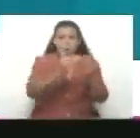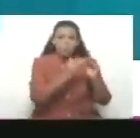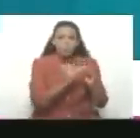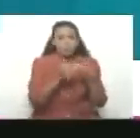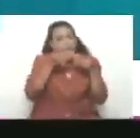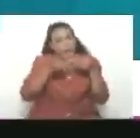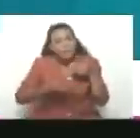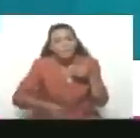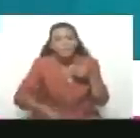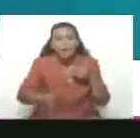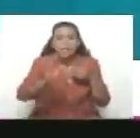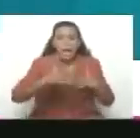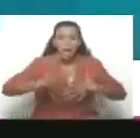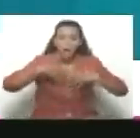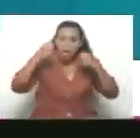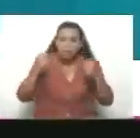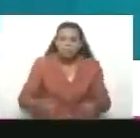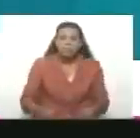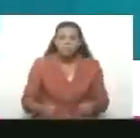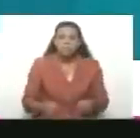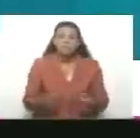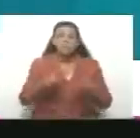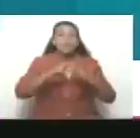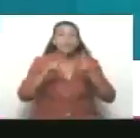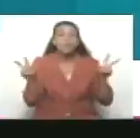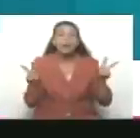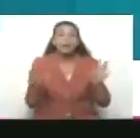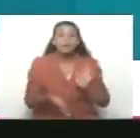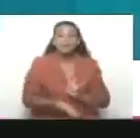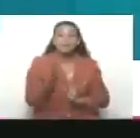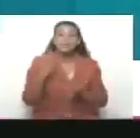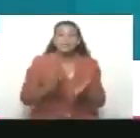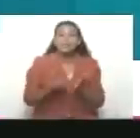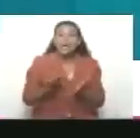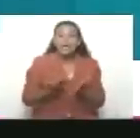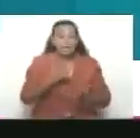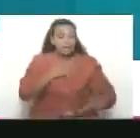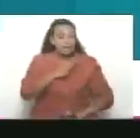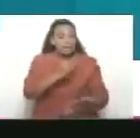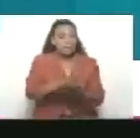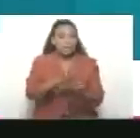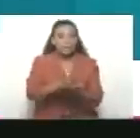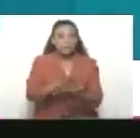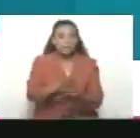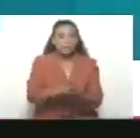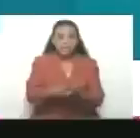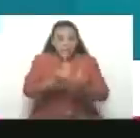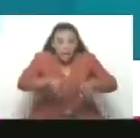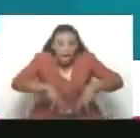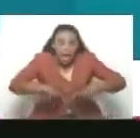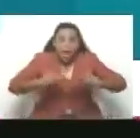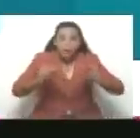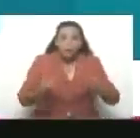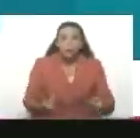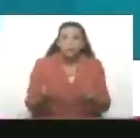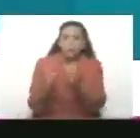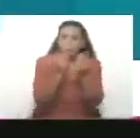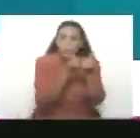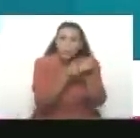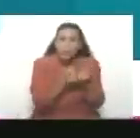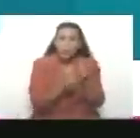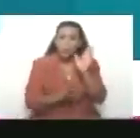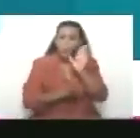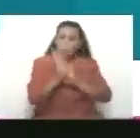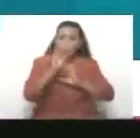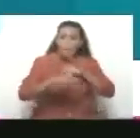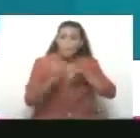están por venir para garantizarle a Venezuela la paz la estabilidad la recuperación plena la construcción de